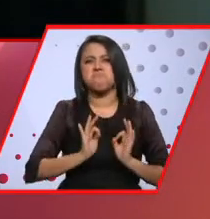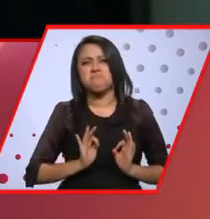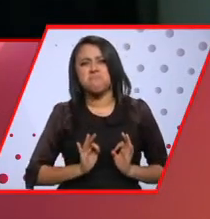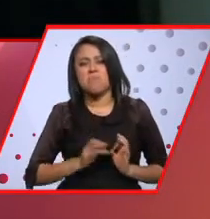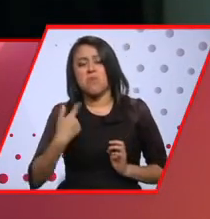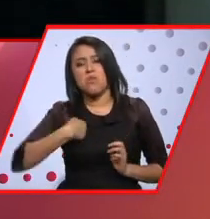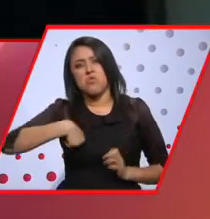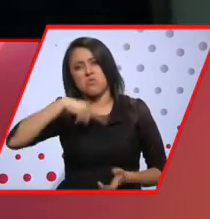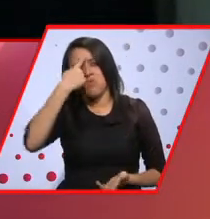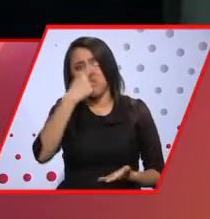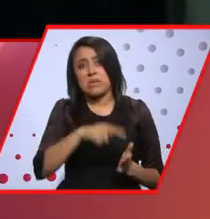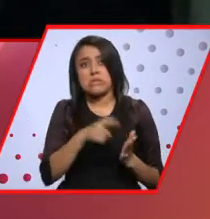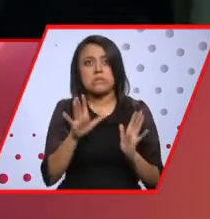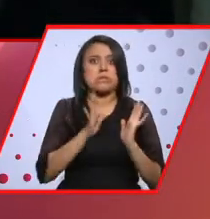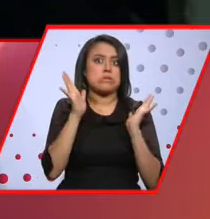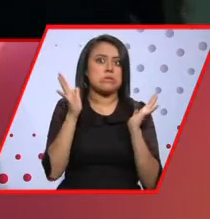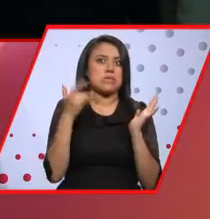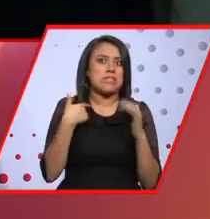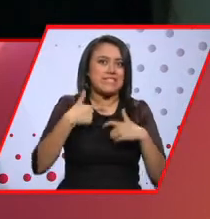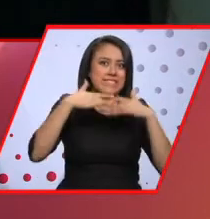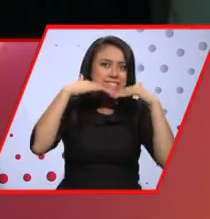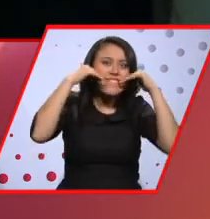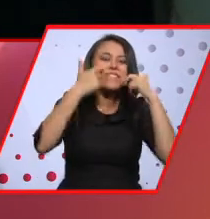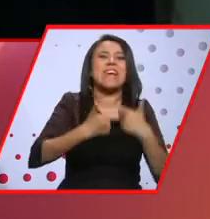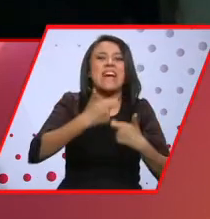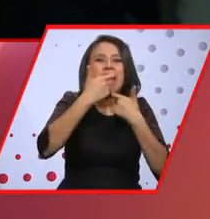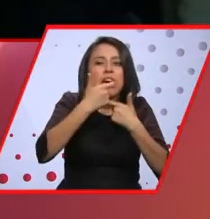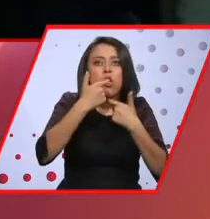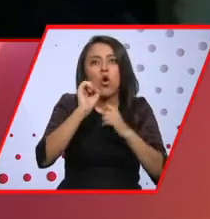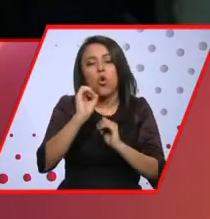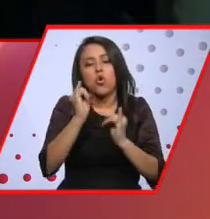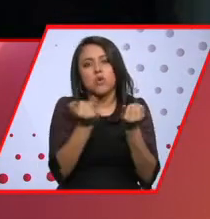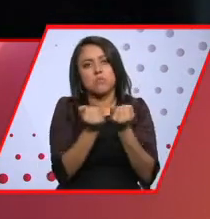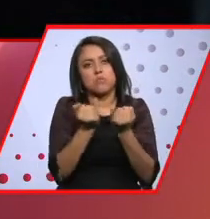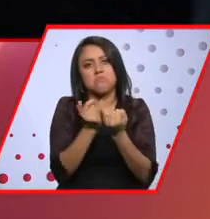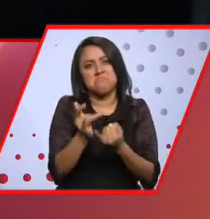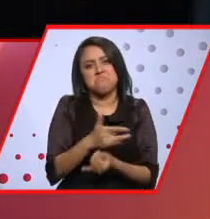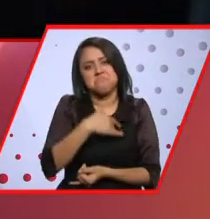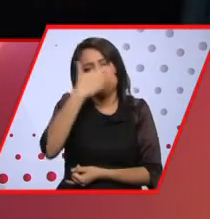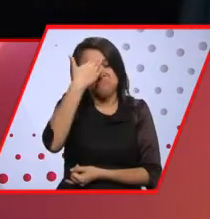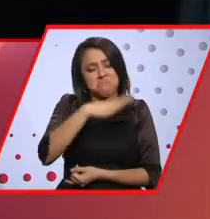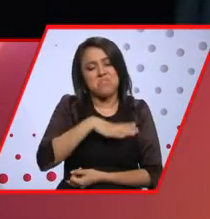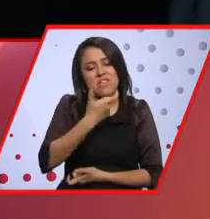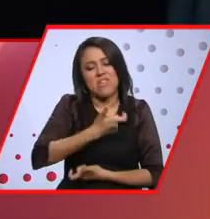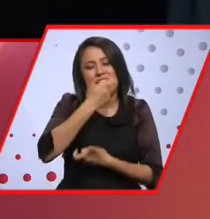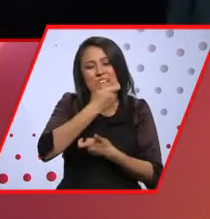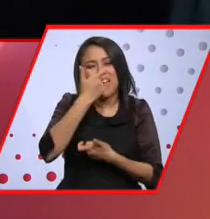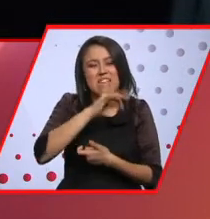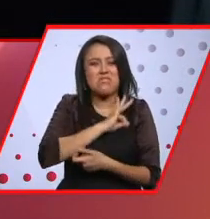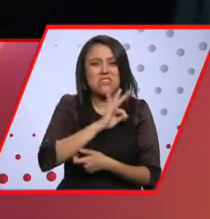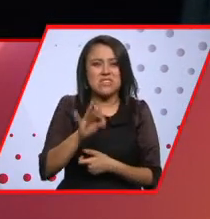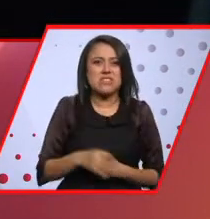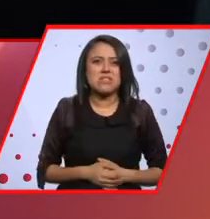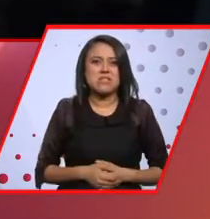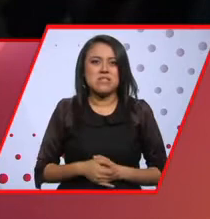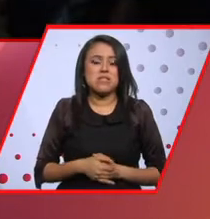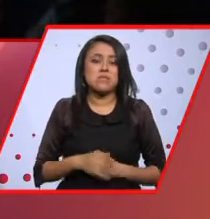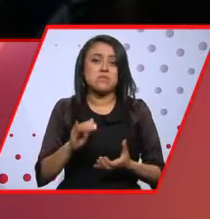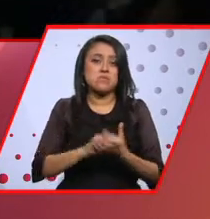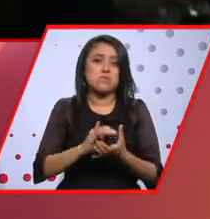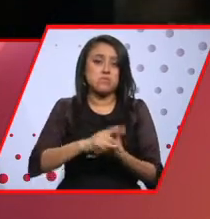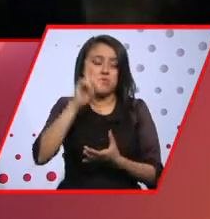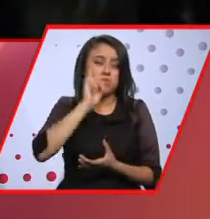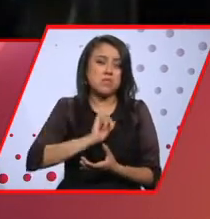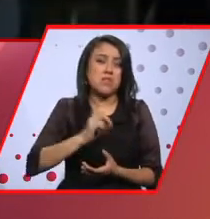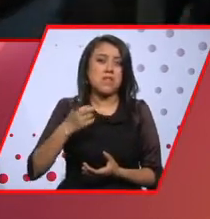estaba tan espantado que ya se ríe de nervios o estaba ya tan dispuesto a ser entregado. La esposa pronto tendrá que explicar